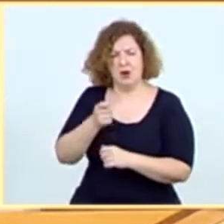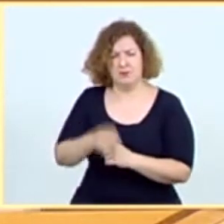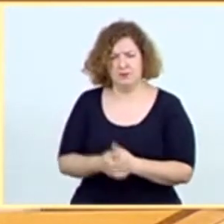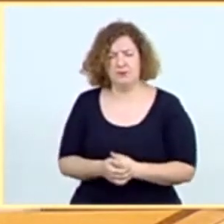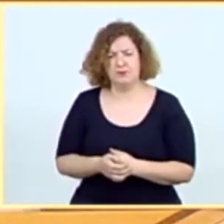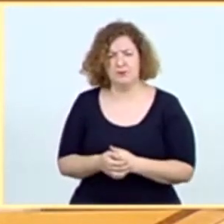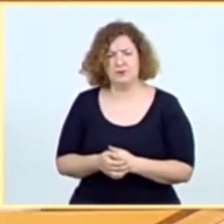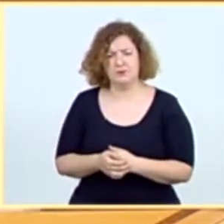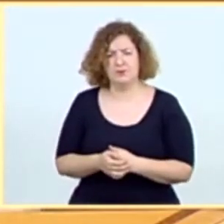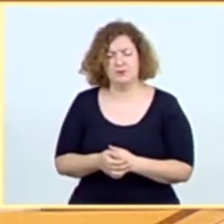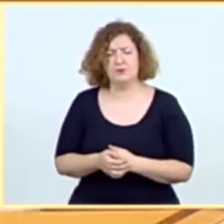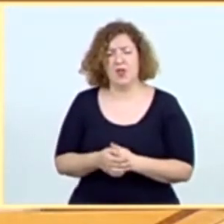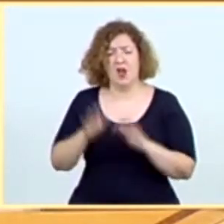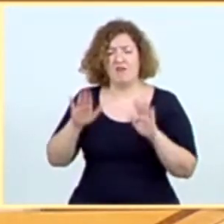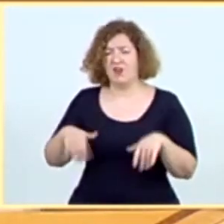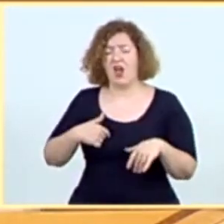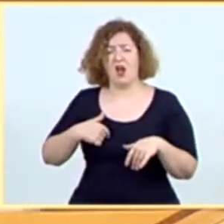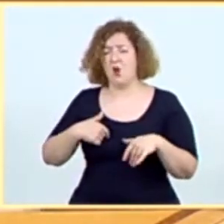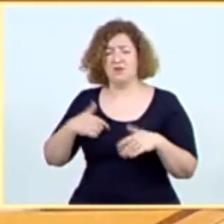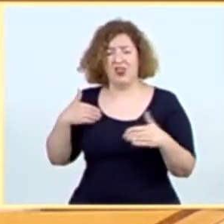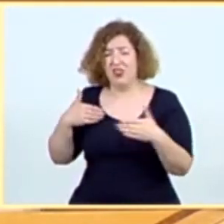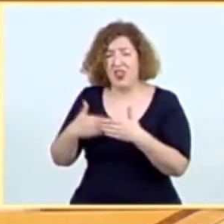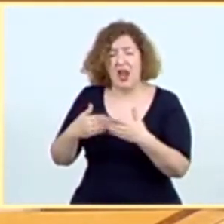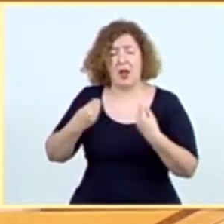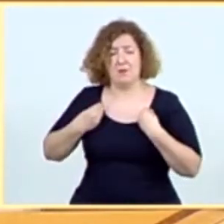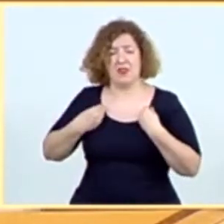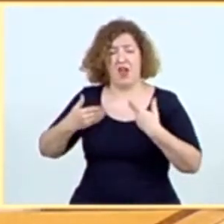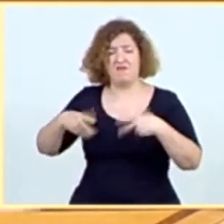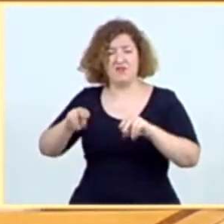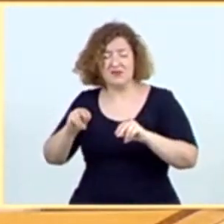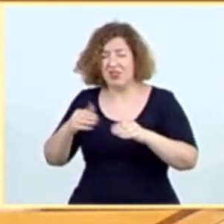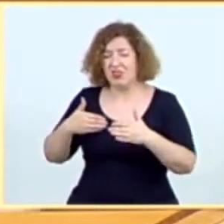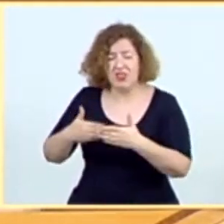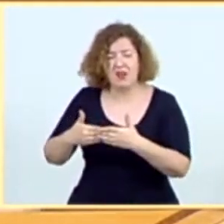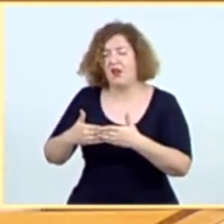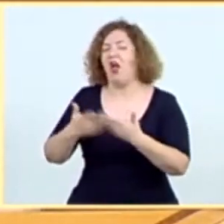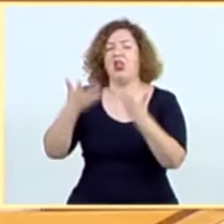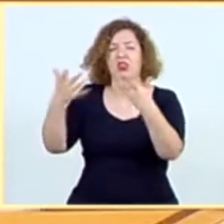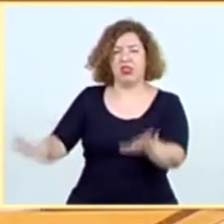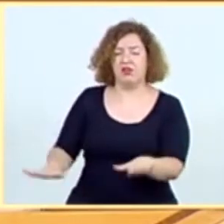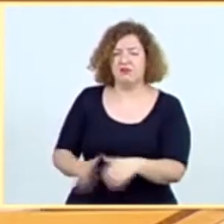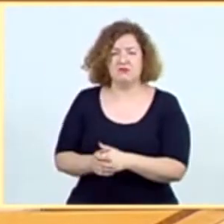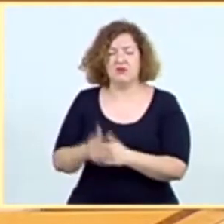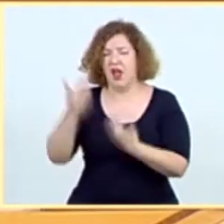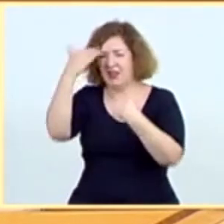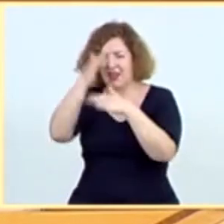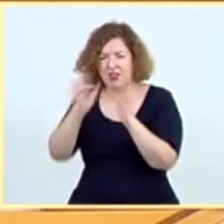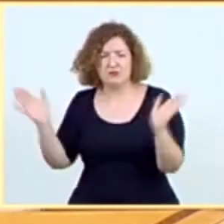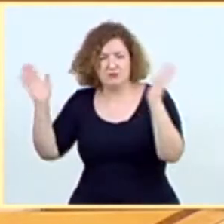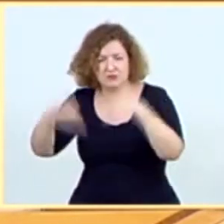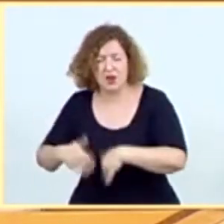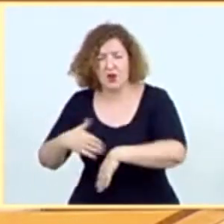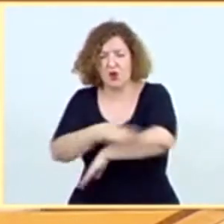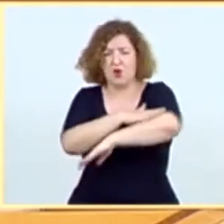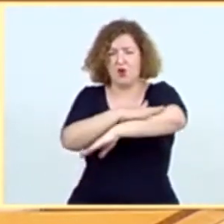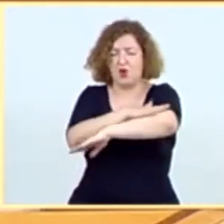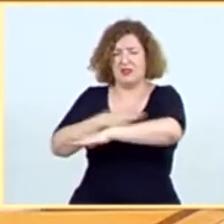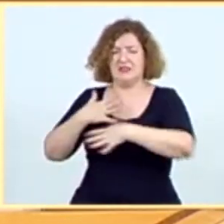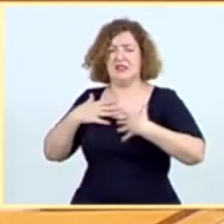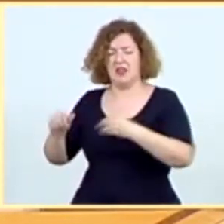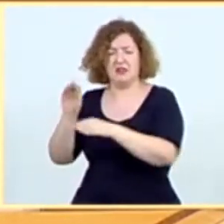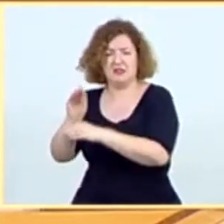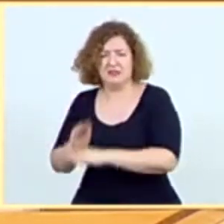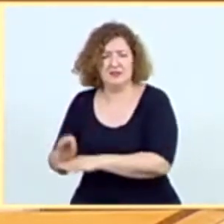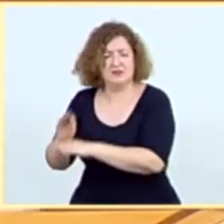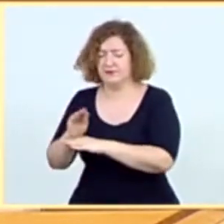cuotas. Ellos fueron desahuciados al final de sus días, cuando más lo necesitaban, cruelmente desatendidos por parte de las instituciones sanitarias.